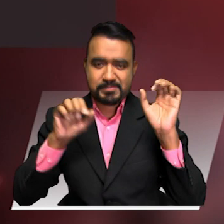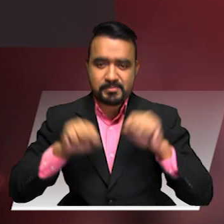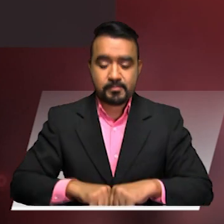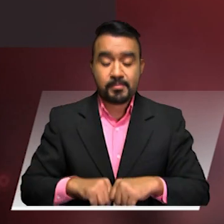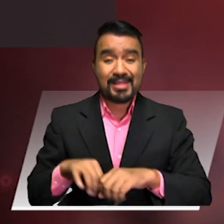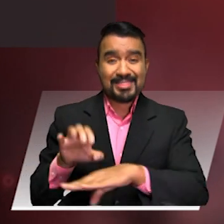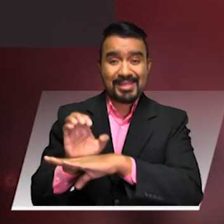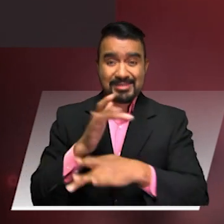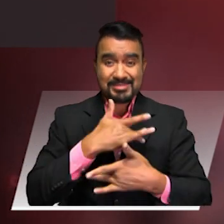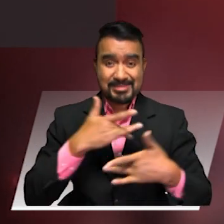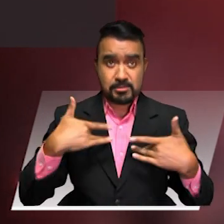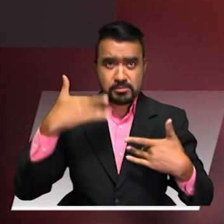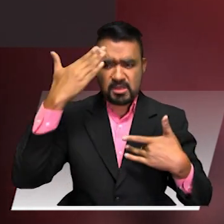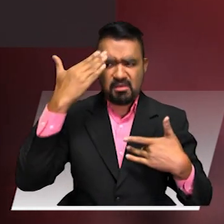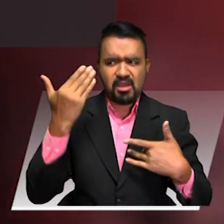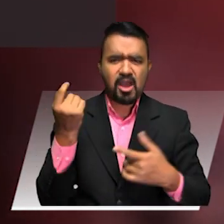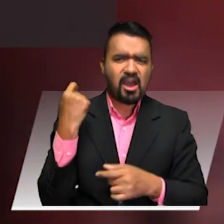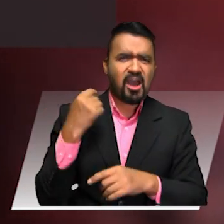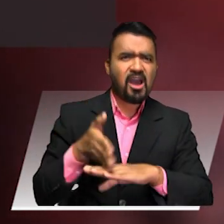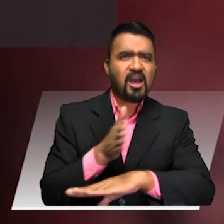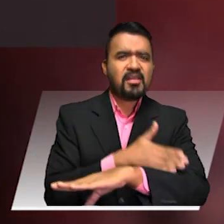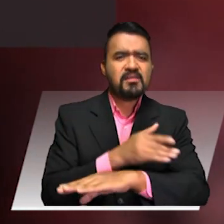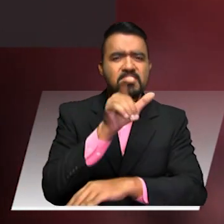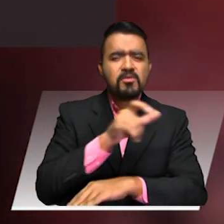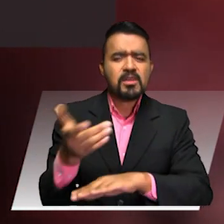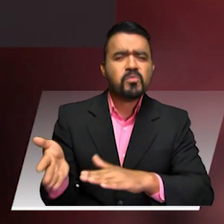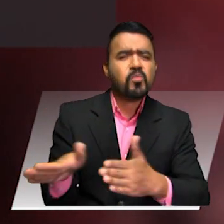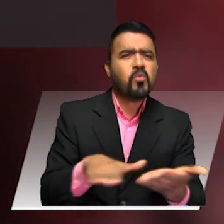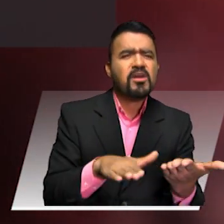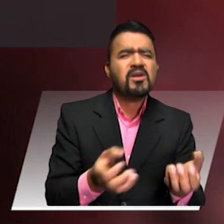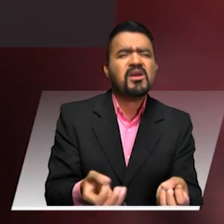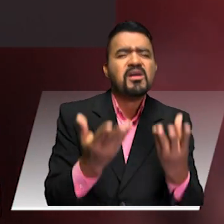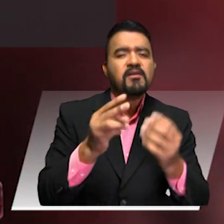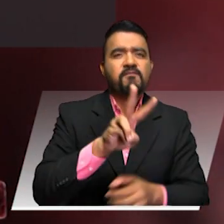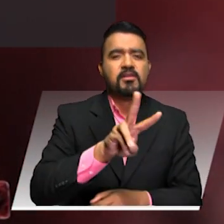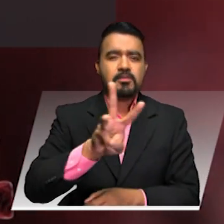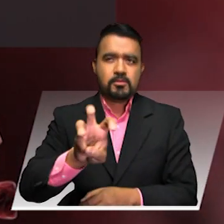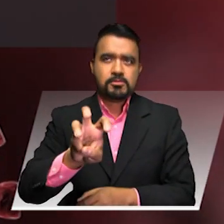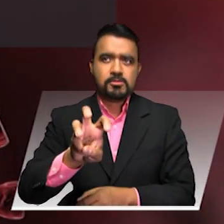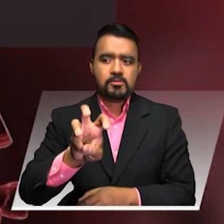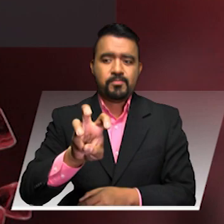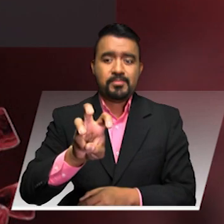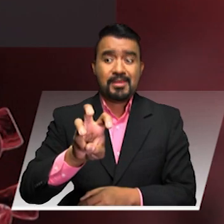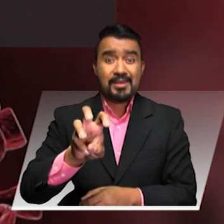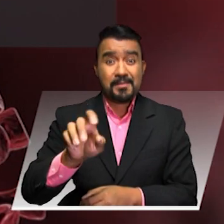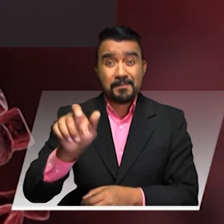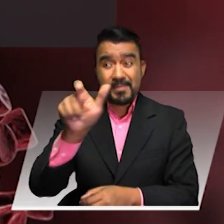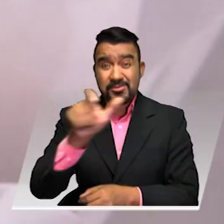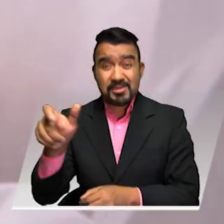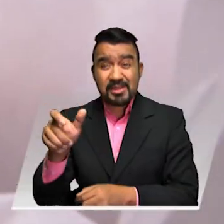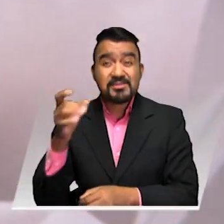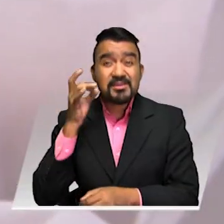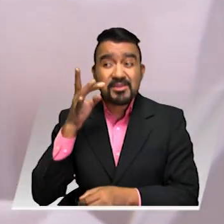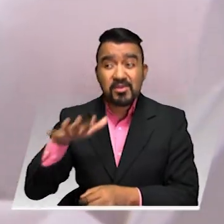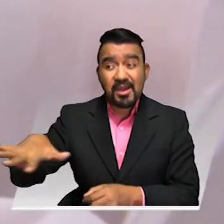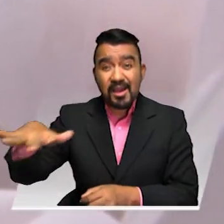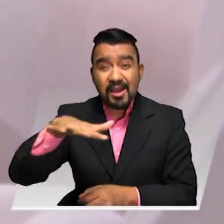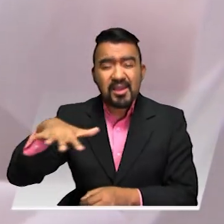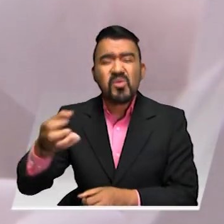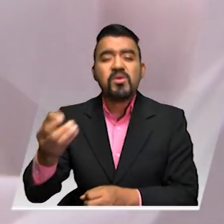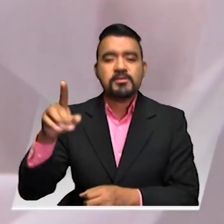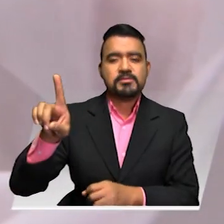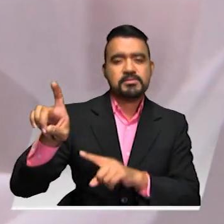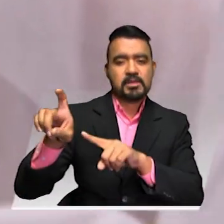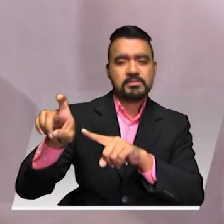28 fallecidos el 26 de marzo en el departamento a causa del coronavirus, 6 corresponden al oriente antioqueño. Y aunque en